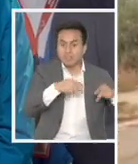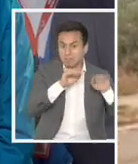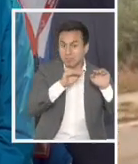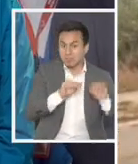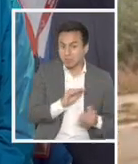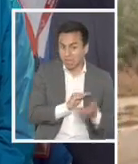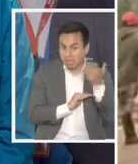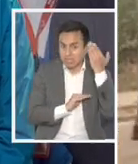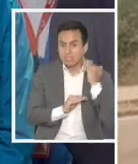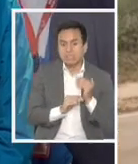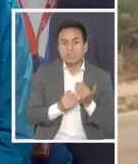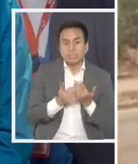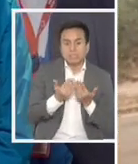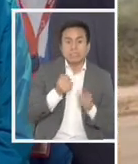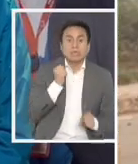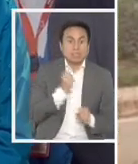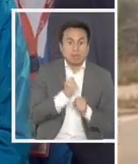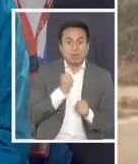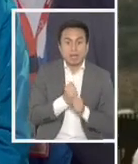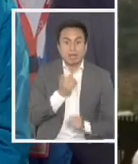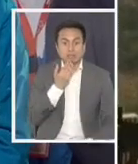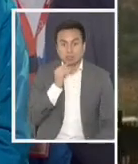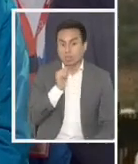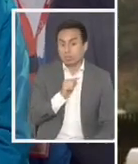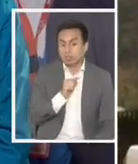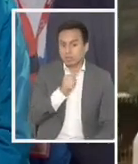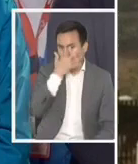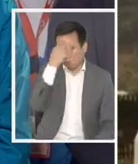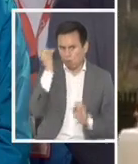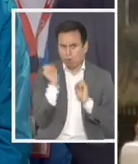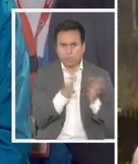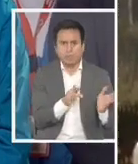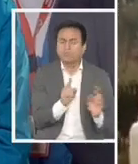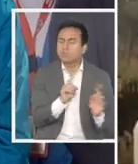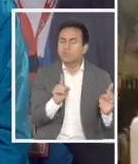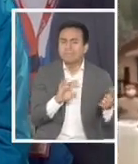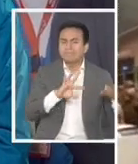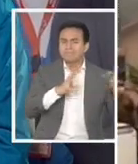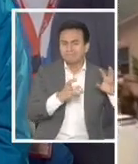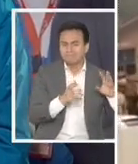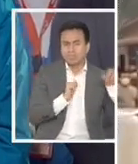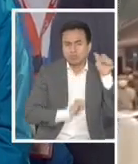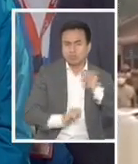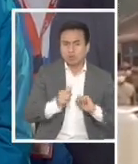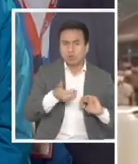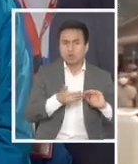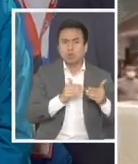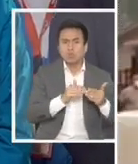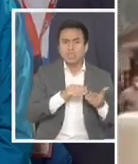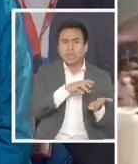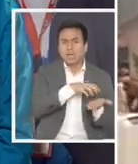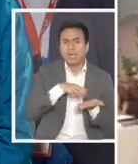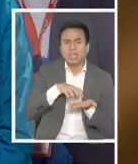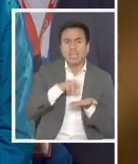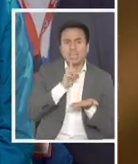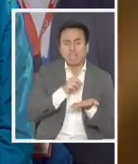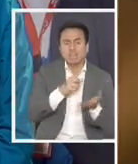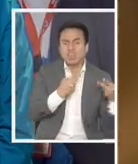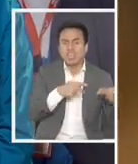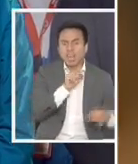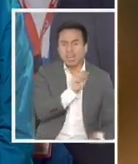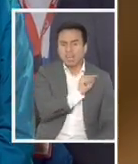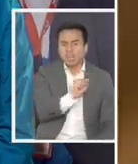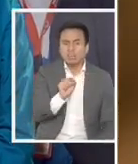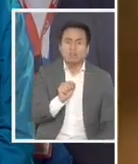que estamos todavía pendiente y trabajando no nos olvidamos de del siniestro que sufrió la comunidad de Viña del Mar tenemos